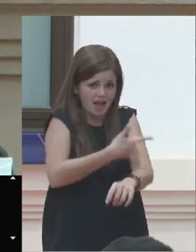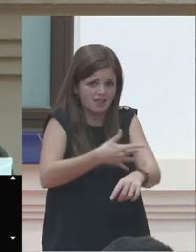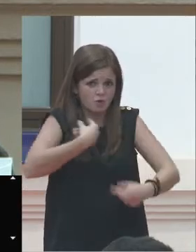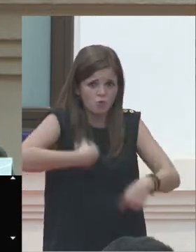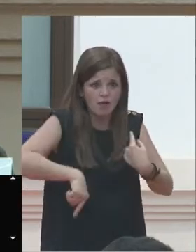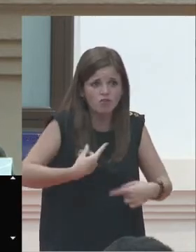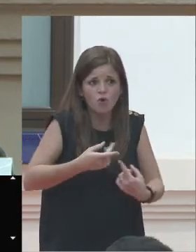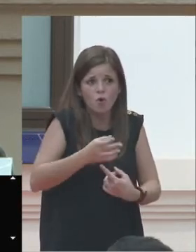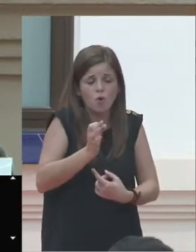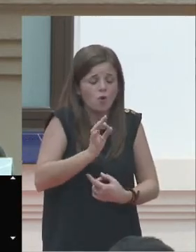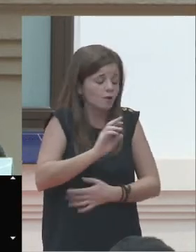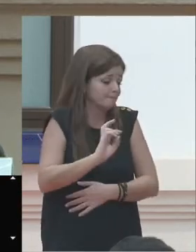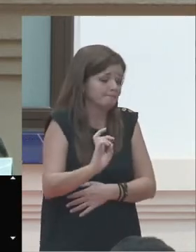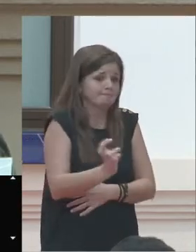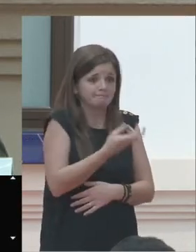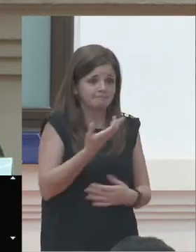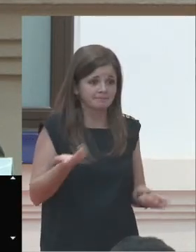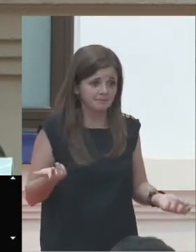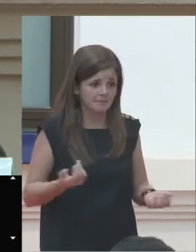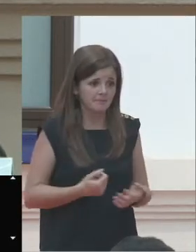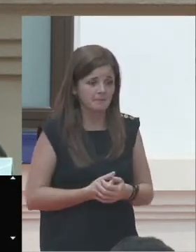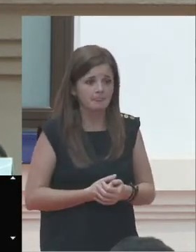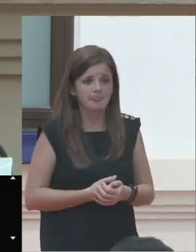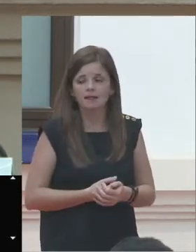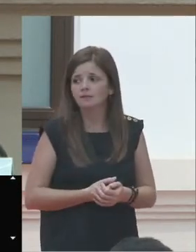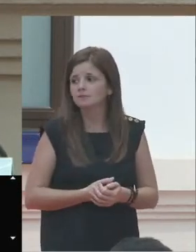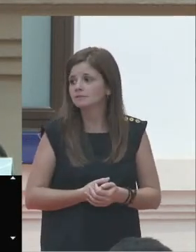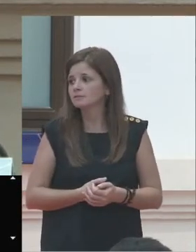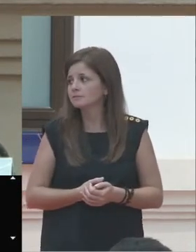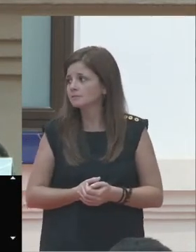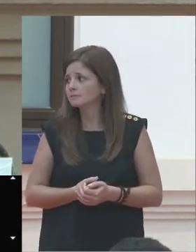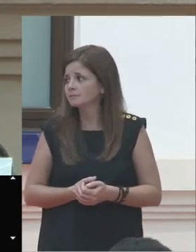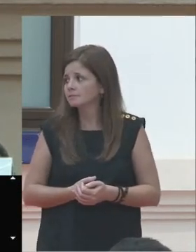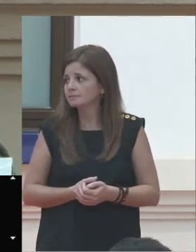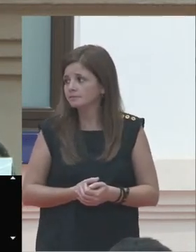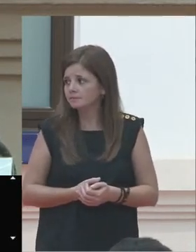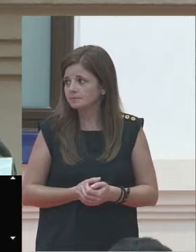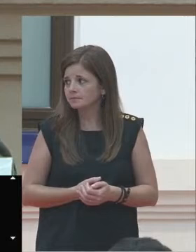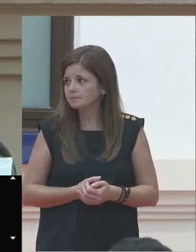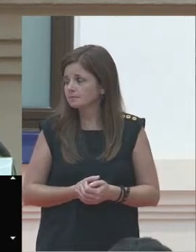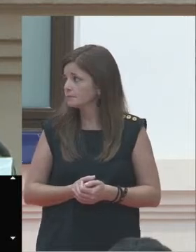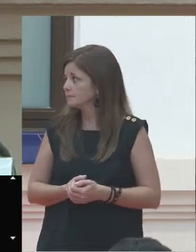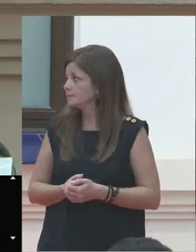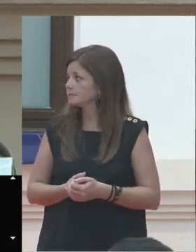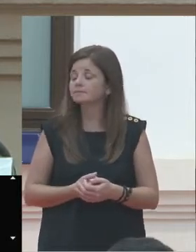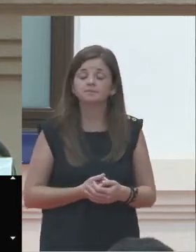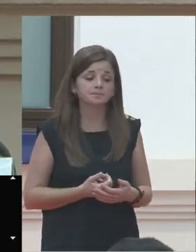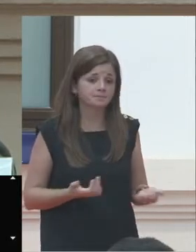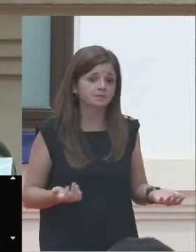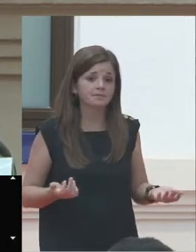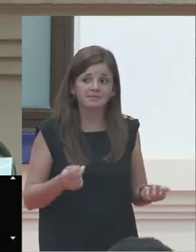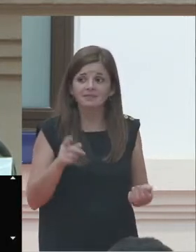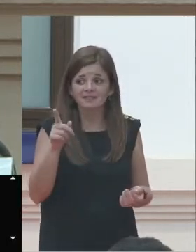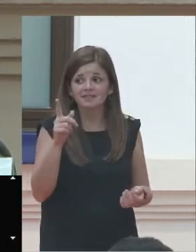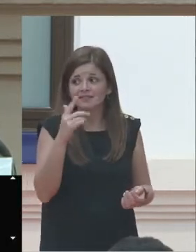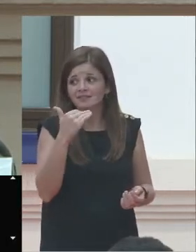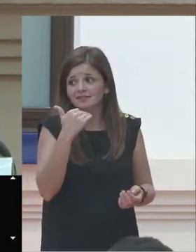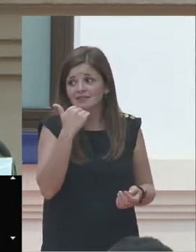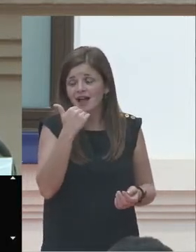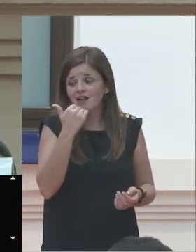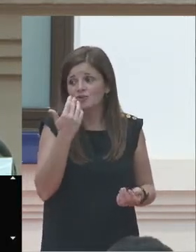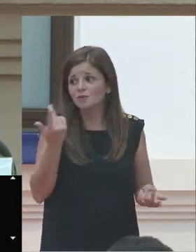vamos. Eso es algo que sale con cierta frecuencia, especialmente porque es un